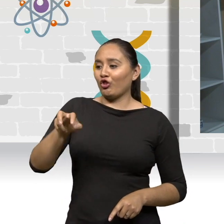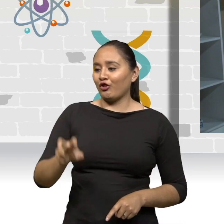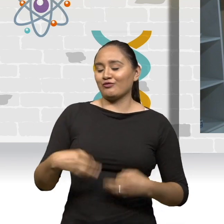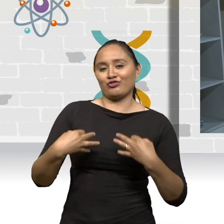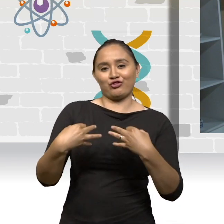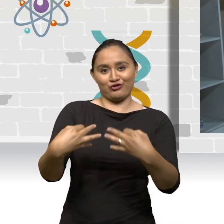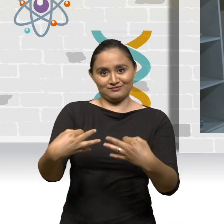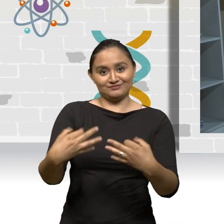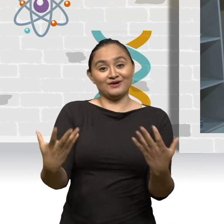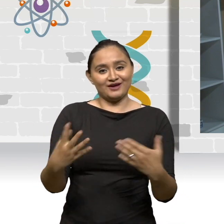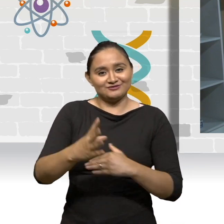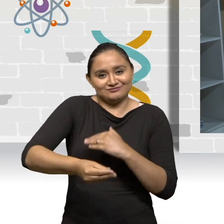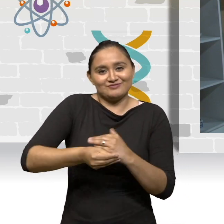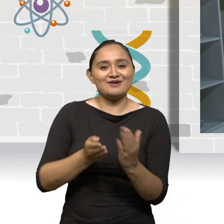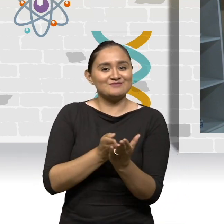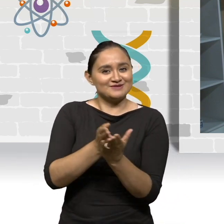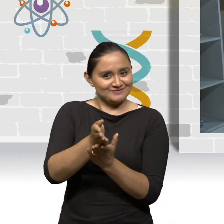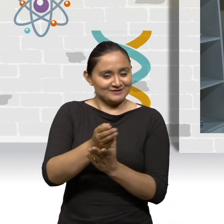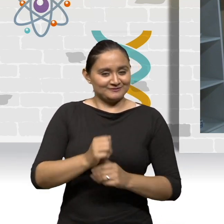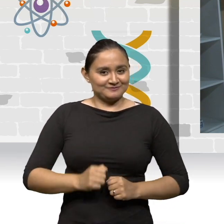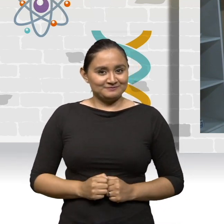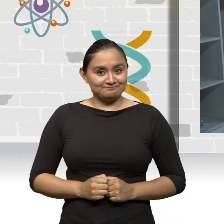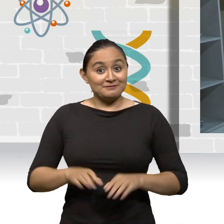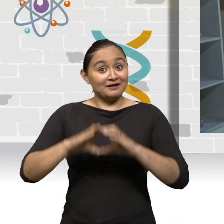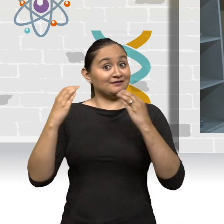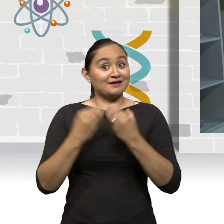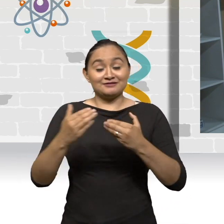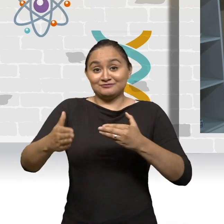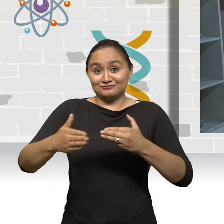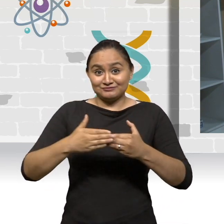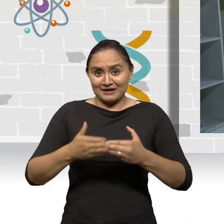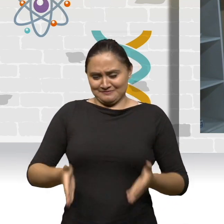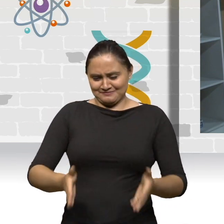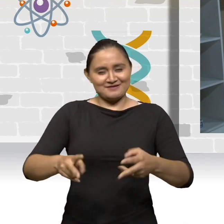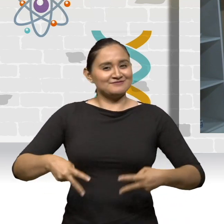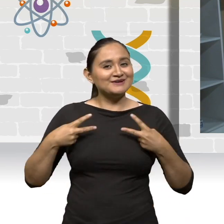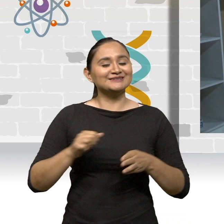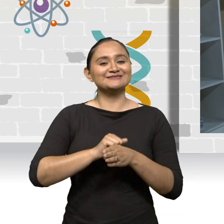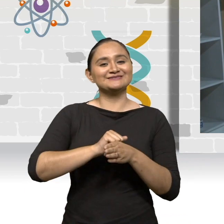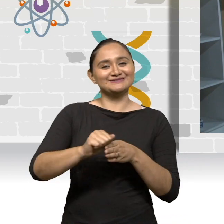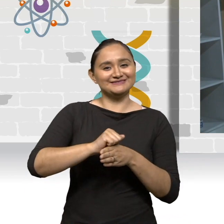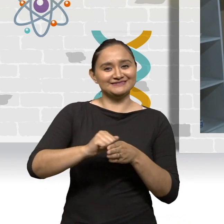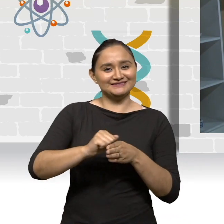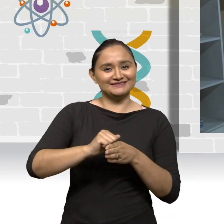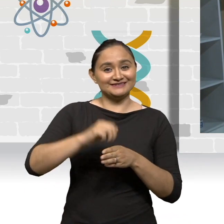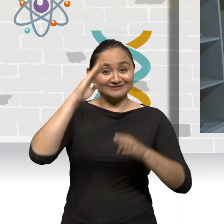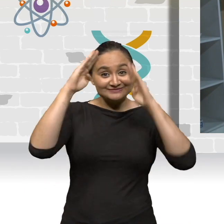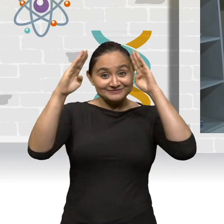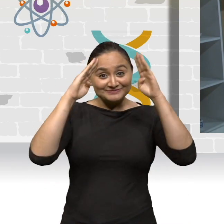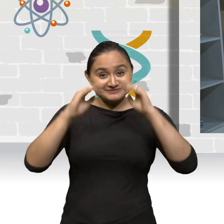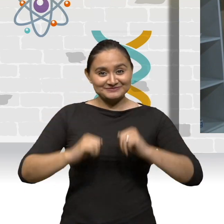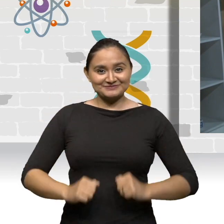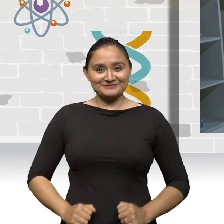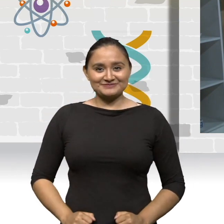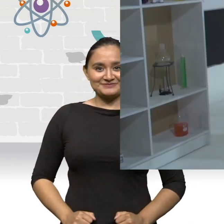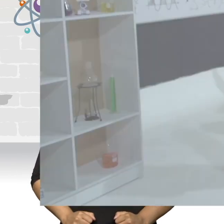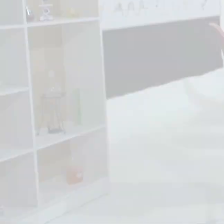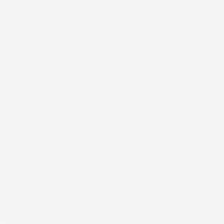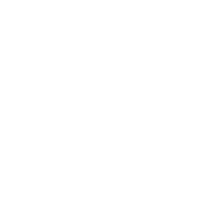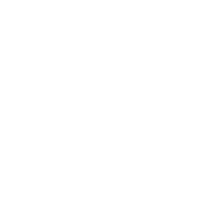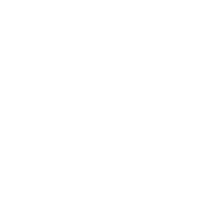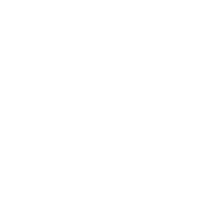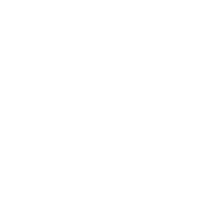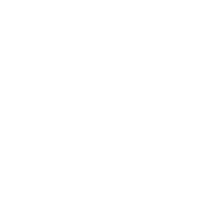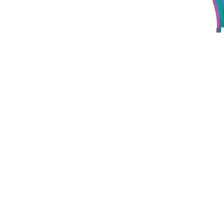de desplazamiento. Hasta aquí la clase de hoy. Espero que estos conocimientos te sean útiles para entender el fenómeno del movimiento.